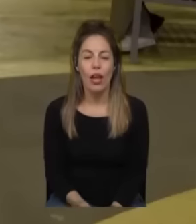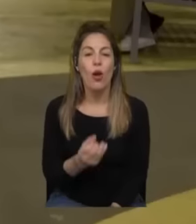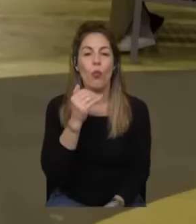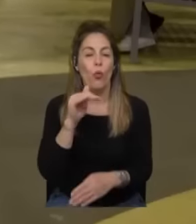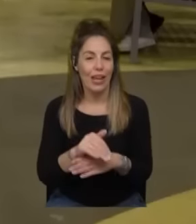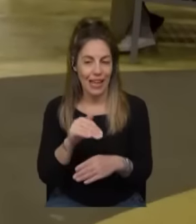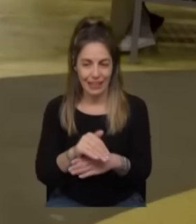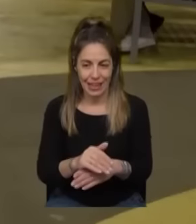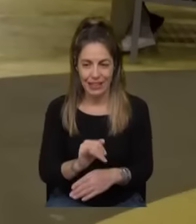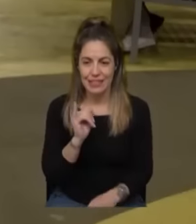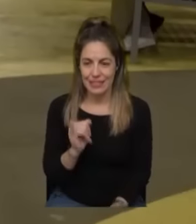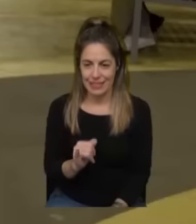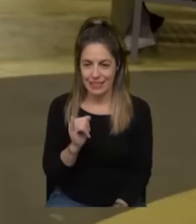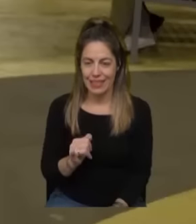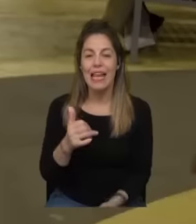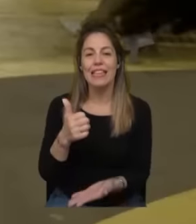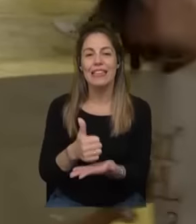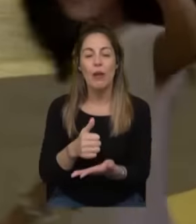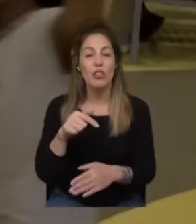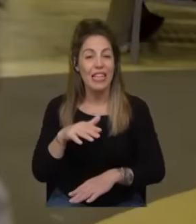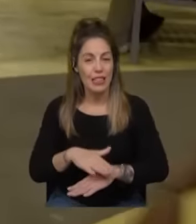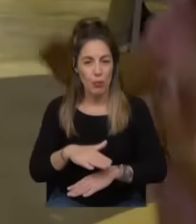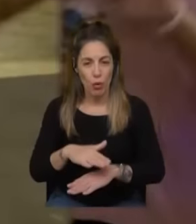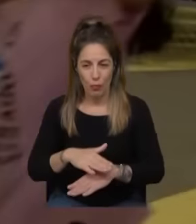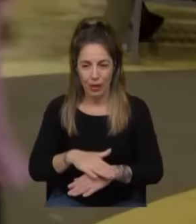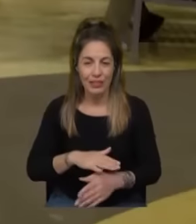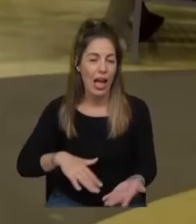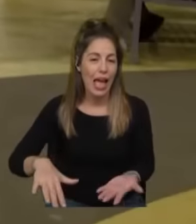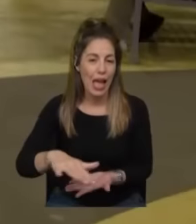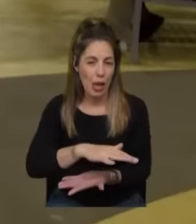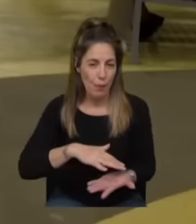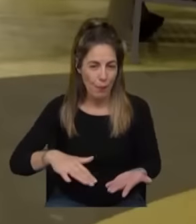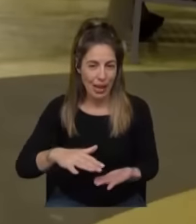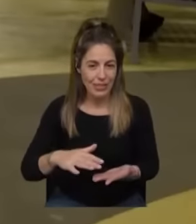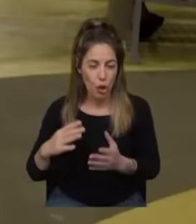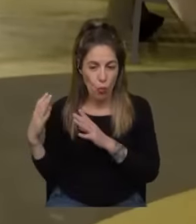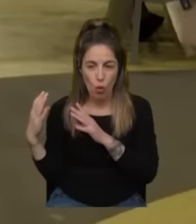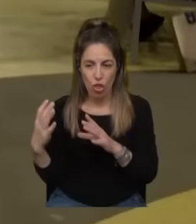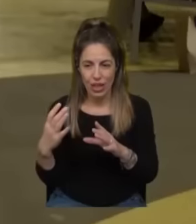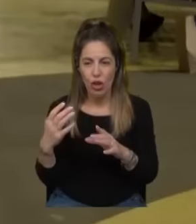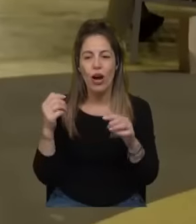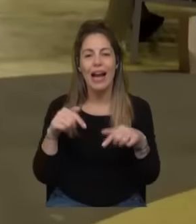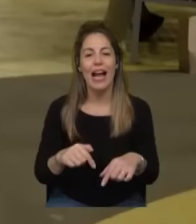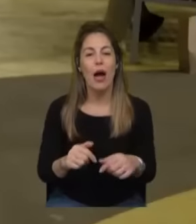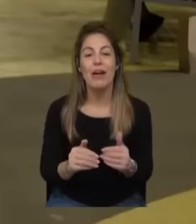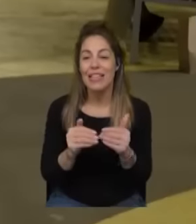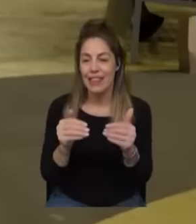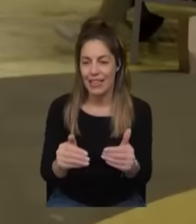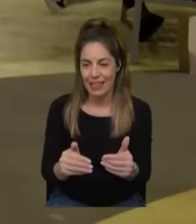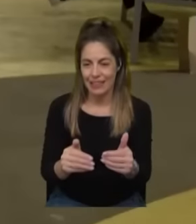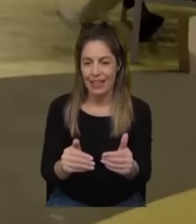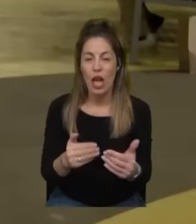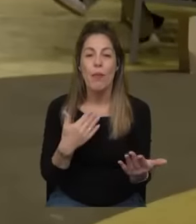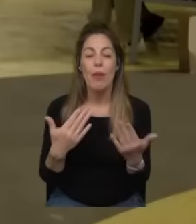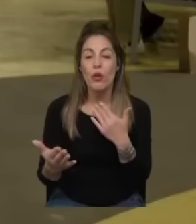tardes, José Macías. Bueno, estamos en este momento en el espacio modelo, donde en unos minutos nada más vamos a